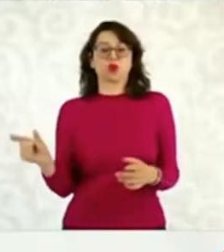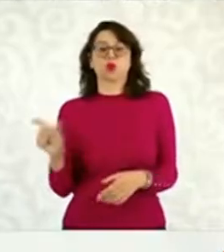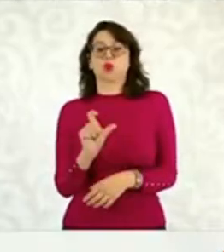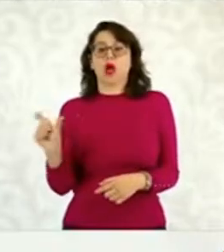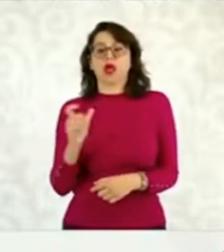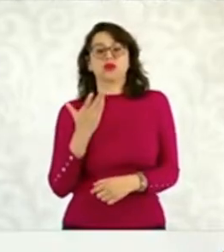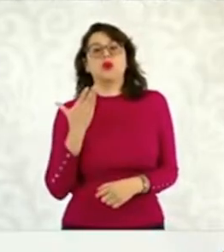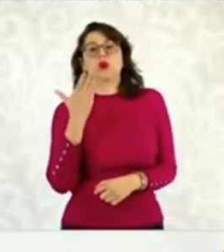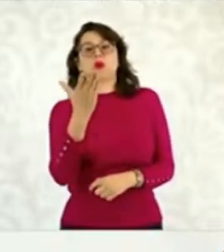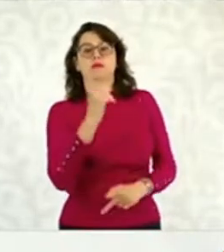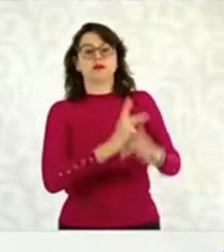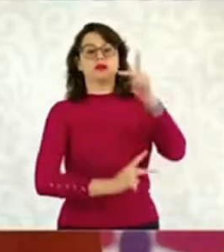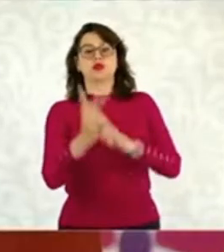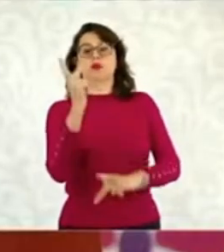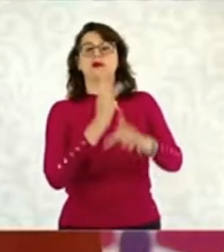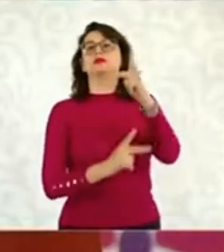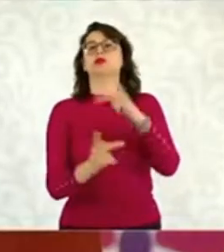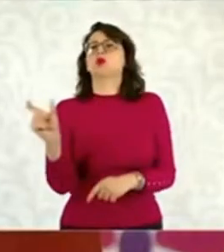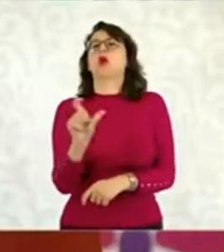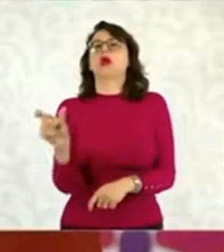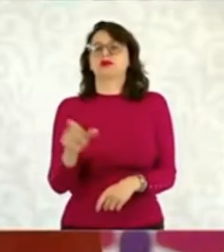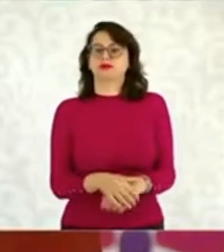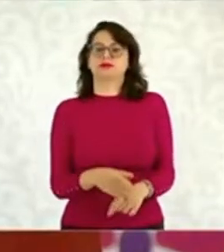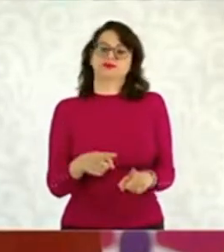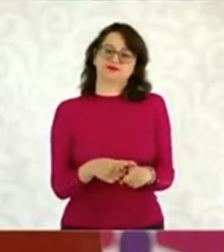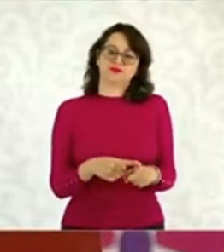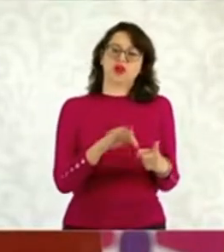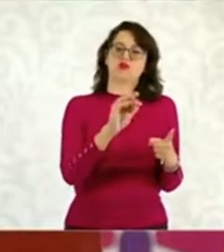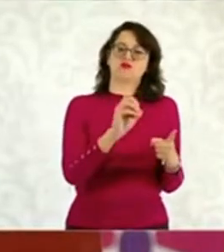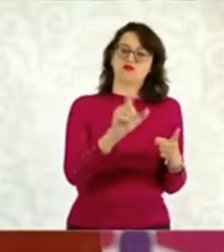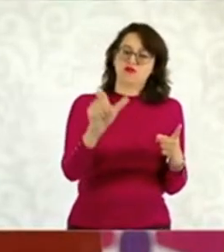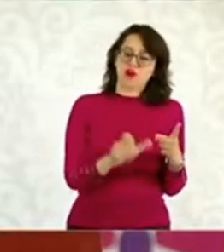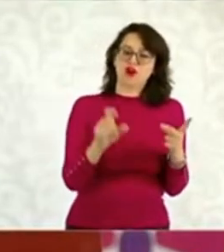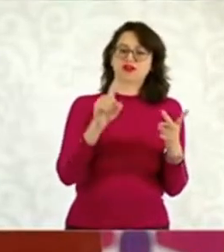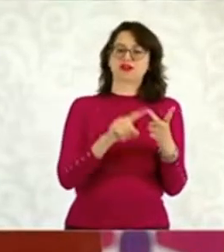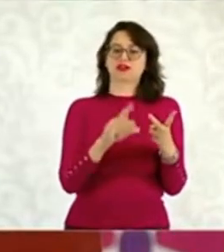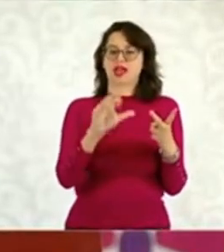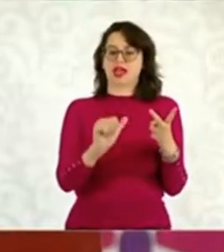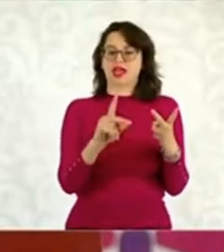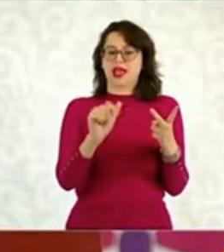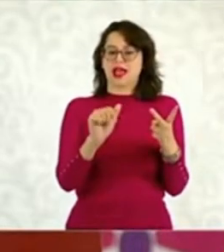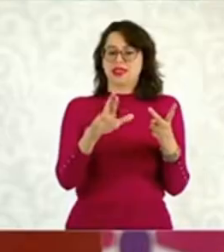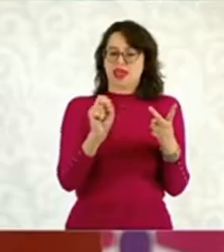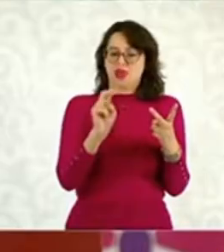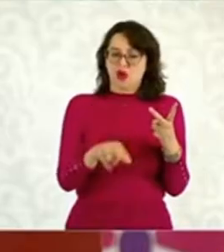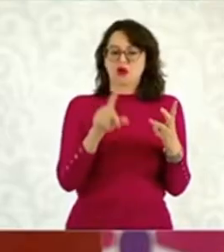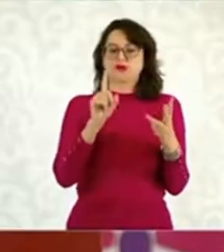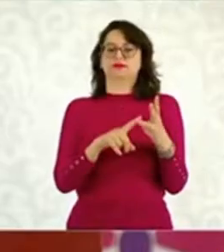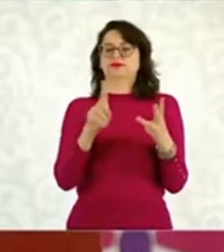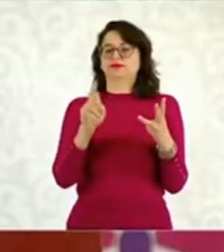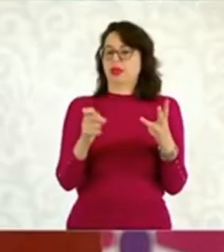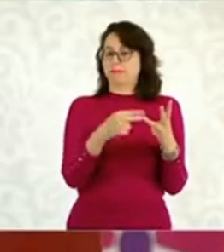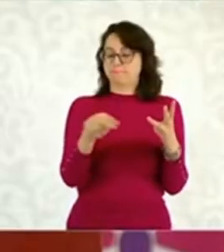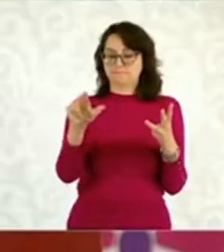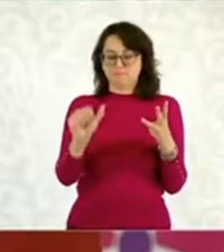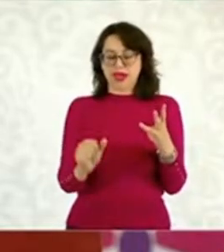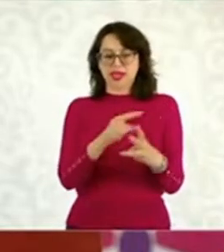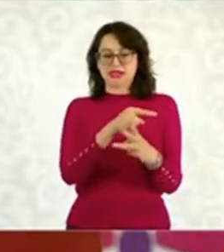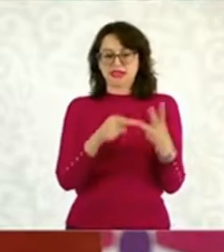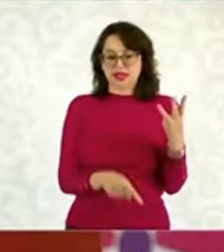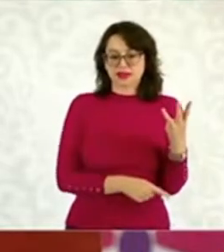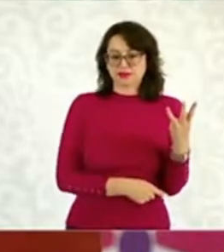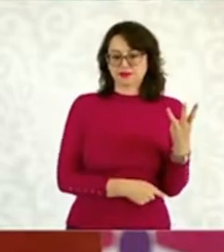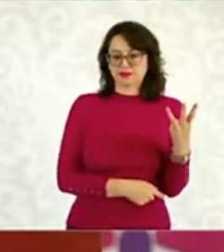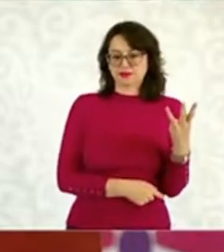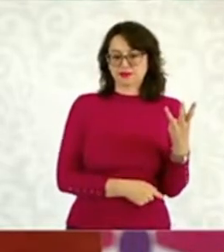Por ahí hay una gráfica de la deuda de Pemex, a ver si la tienen por ahí. Y luego aparte, pues alguna deuda todavía